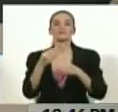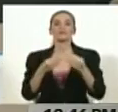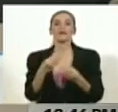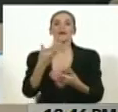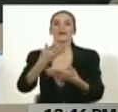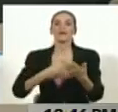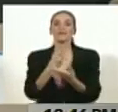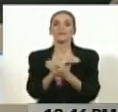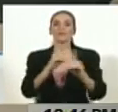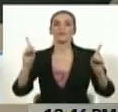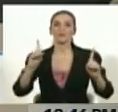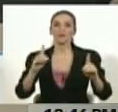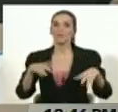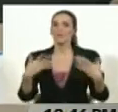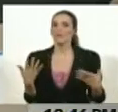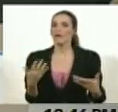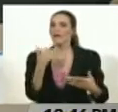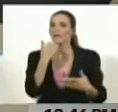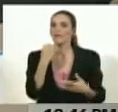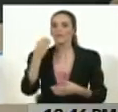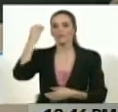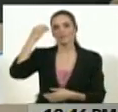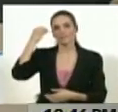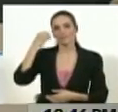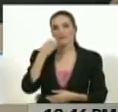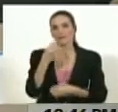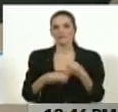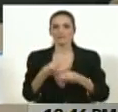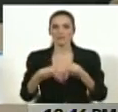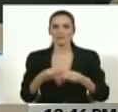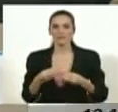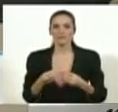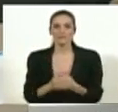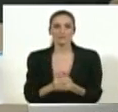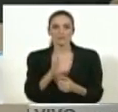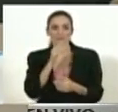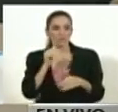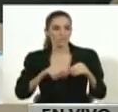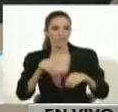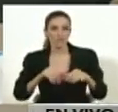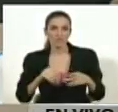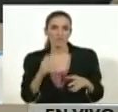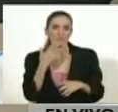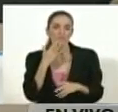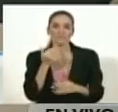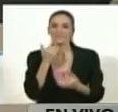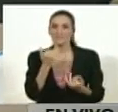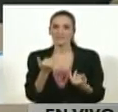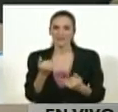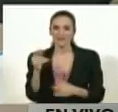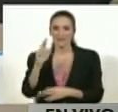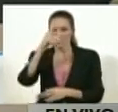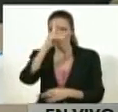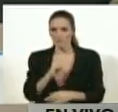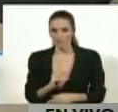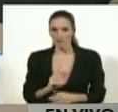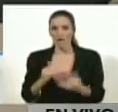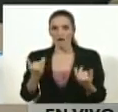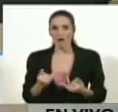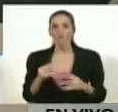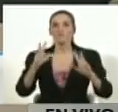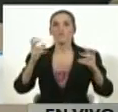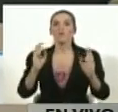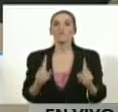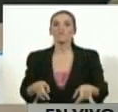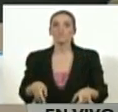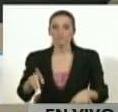democrática Cuál es la lectura que usted da de desempeño si no cuenta con los votos porque ya sucedió en República Dominicana ahora en esta nueva